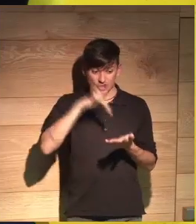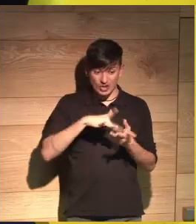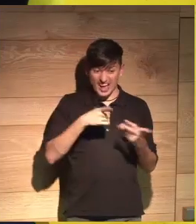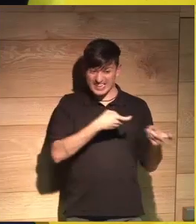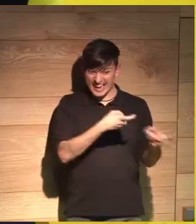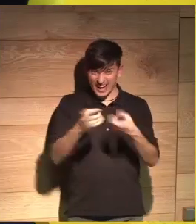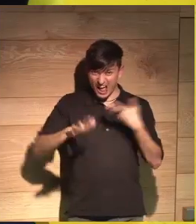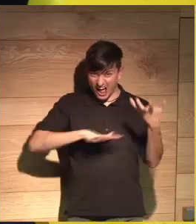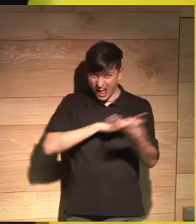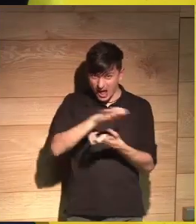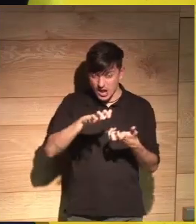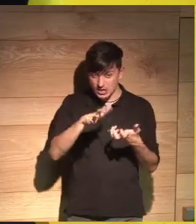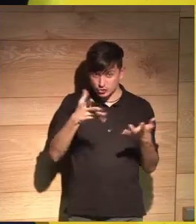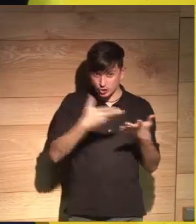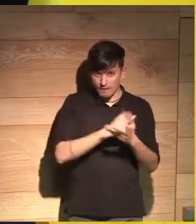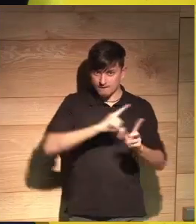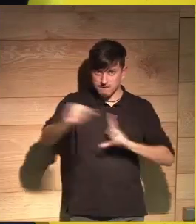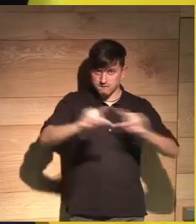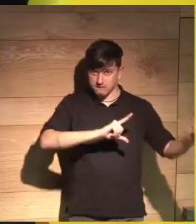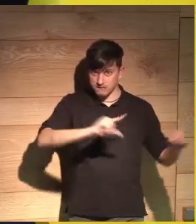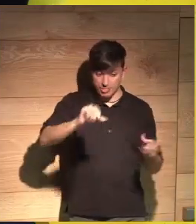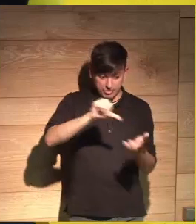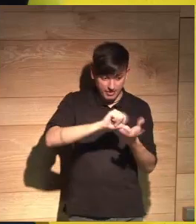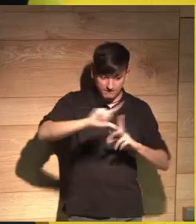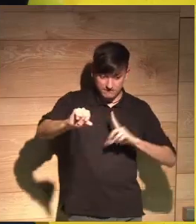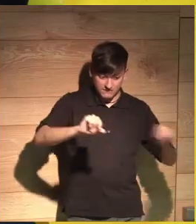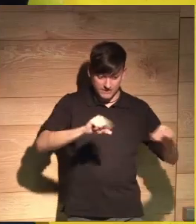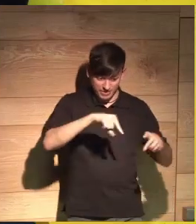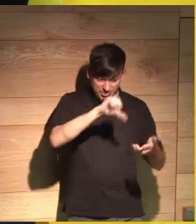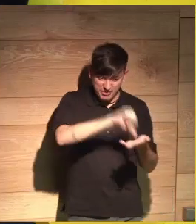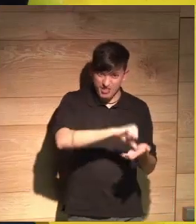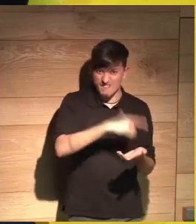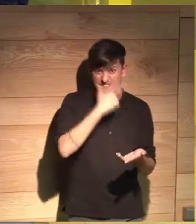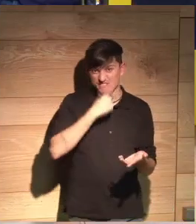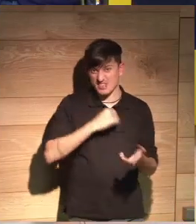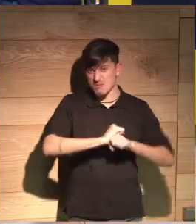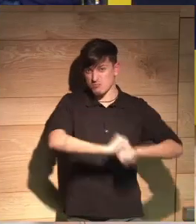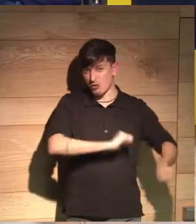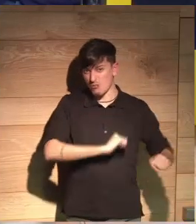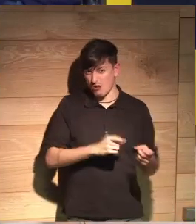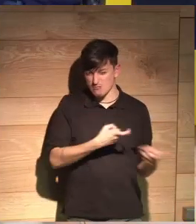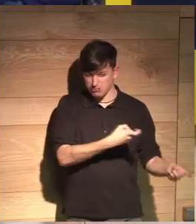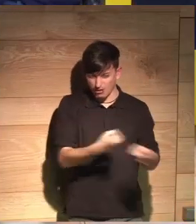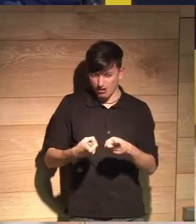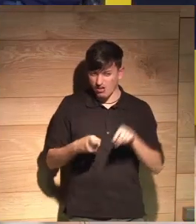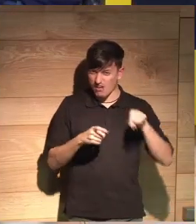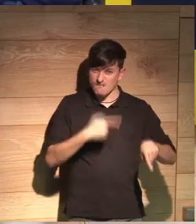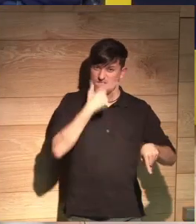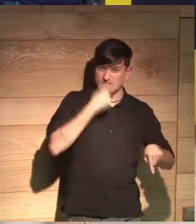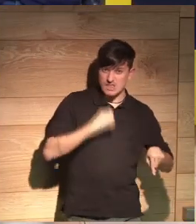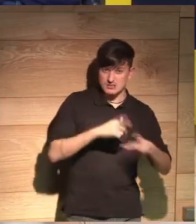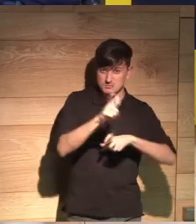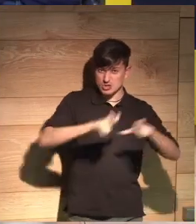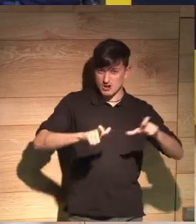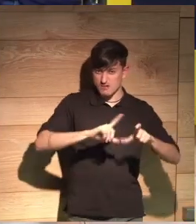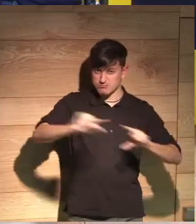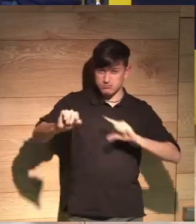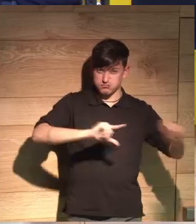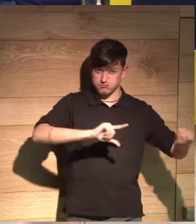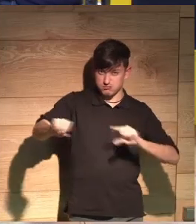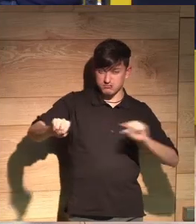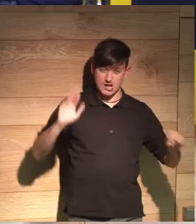ciudades policialmente la ciudad donde se puede mucho más fácilmente componer bombardear las pilares y la gente se